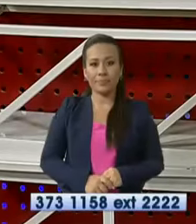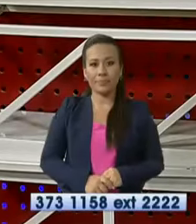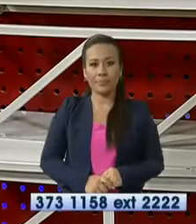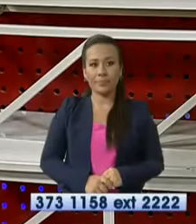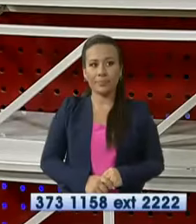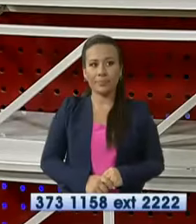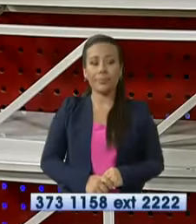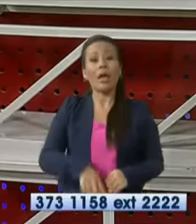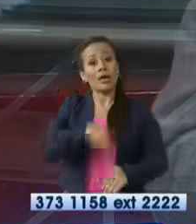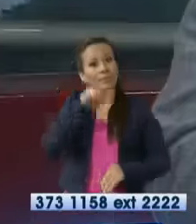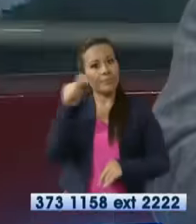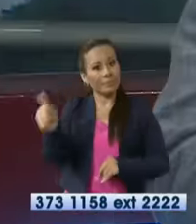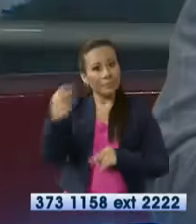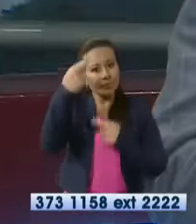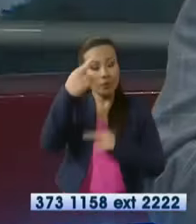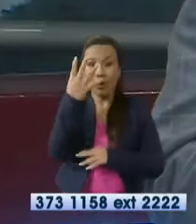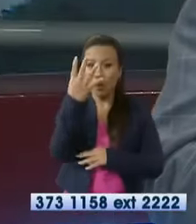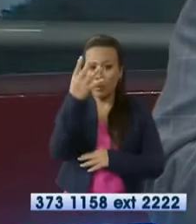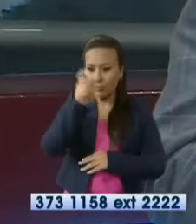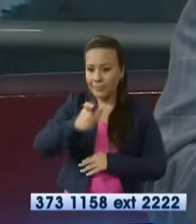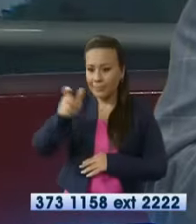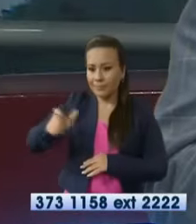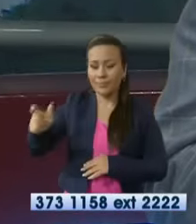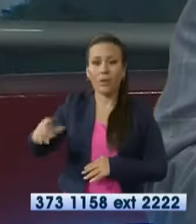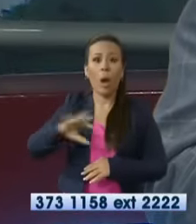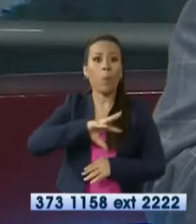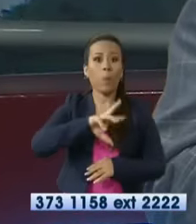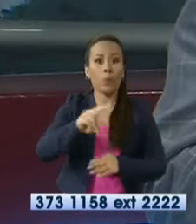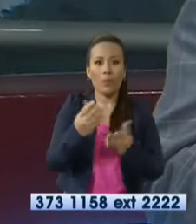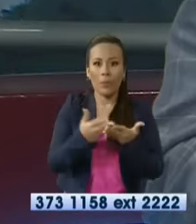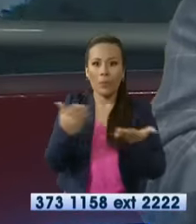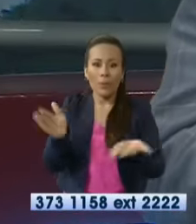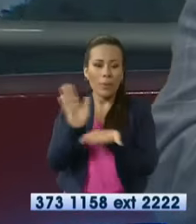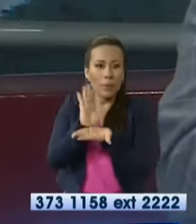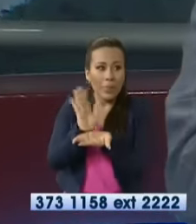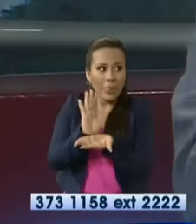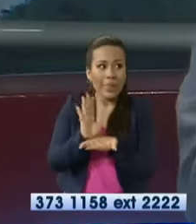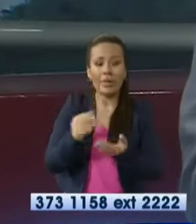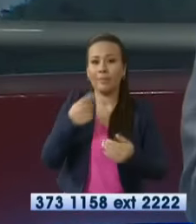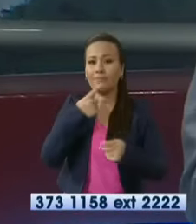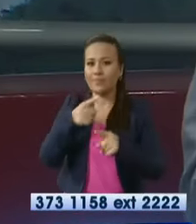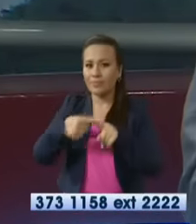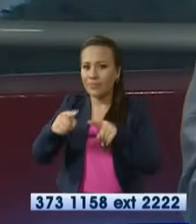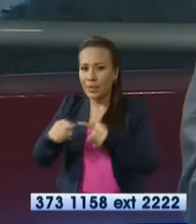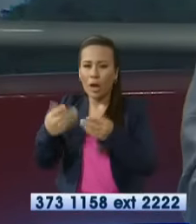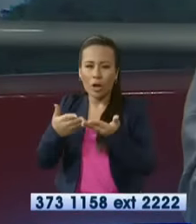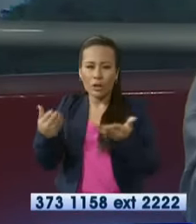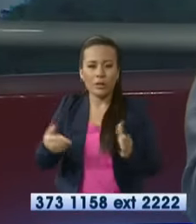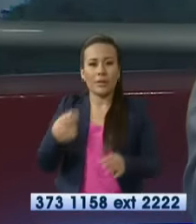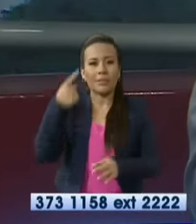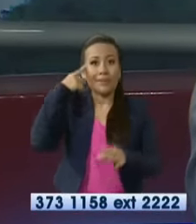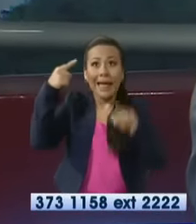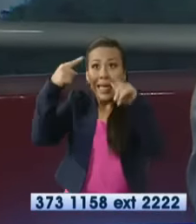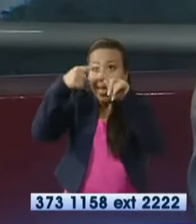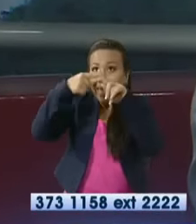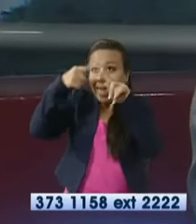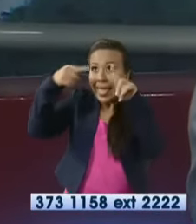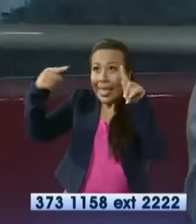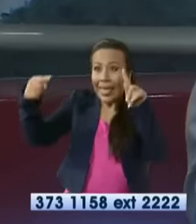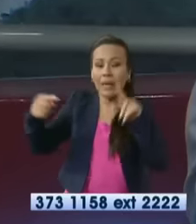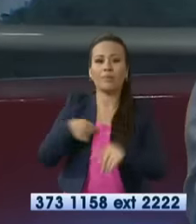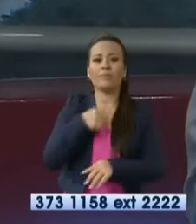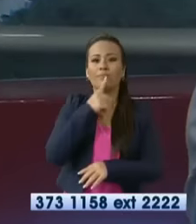Y aquí hay otra información. 4 hombres vinculados con el robo de artefactos de televisión por cable fueron capturados tras una persecución